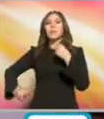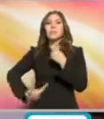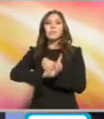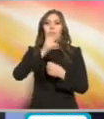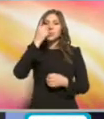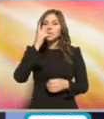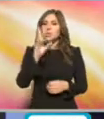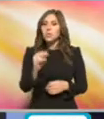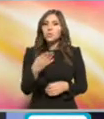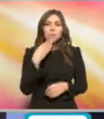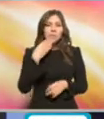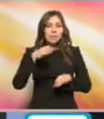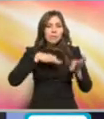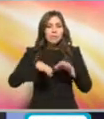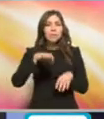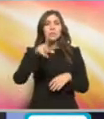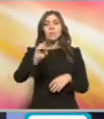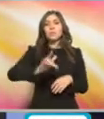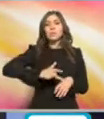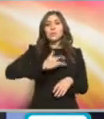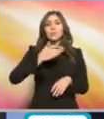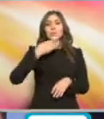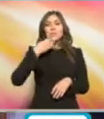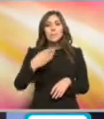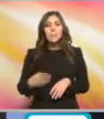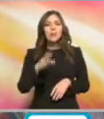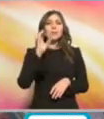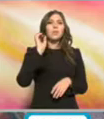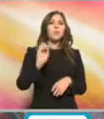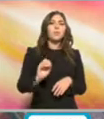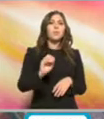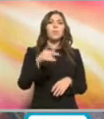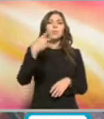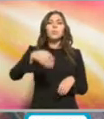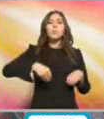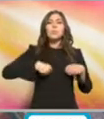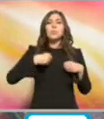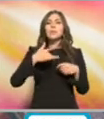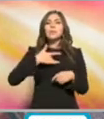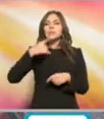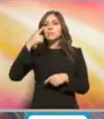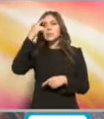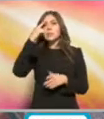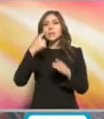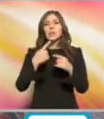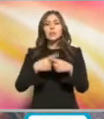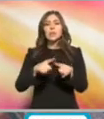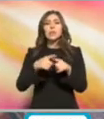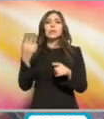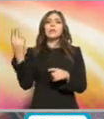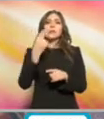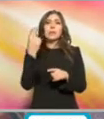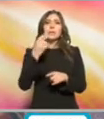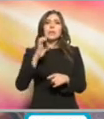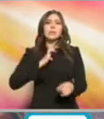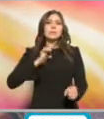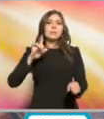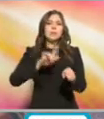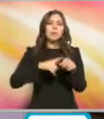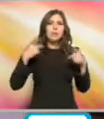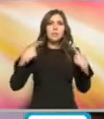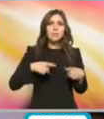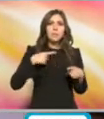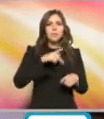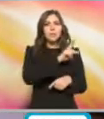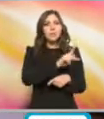sexual que la haga no placentera o que simplemente la anule de tu vida, es importante saber que existen especialistas que